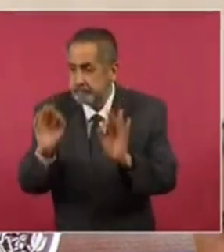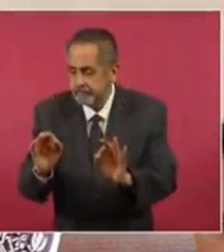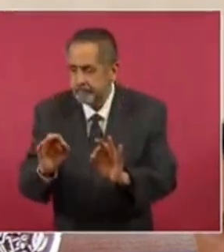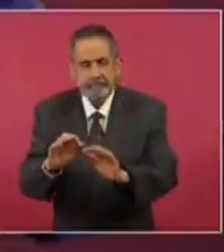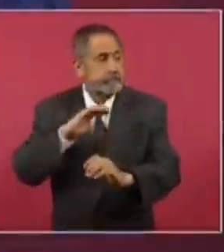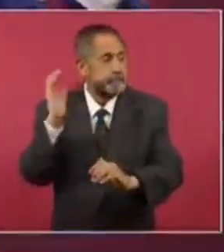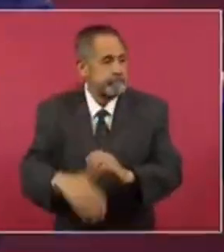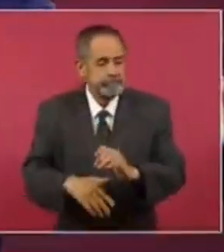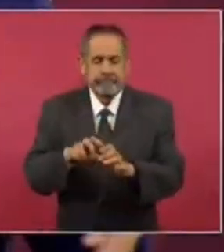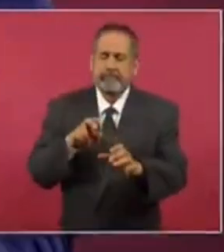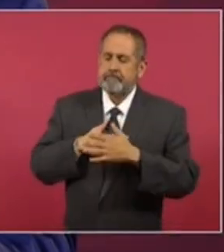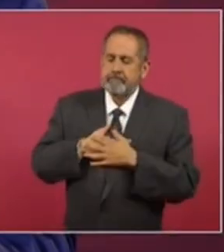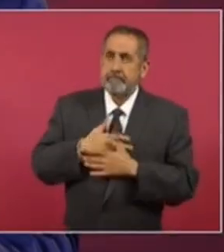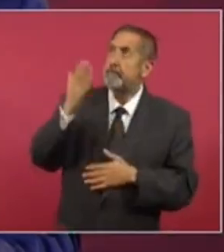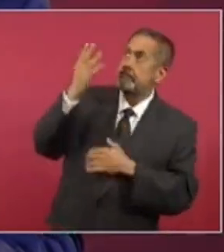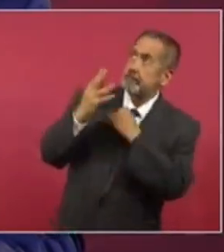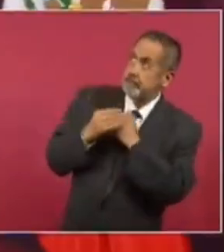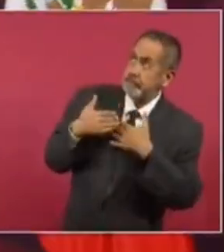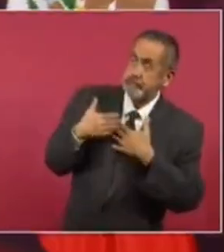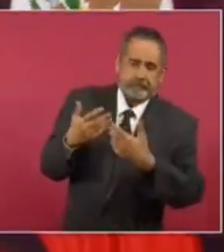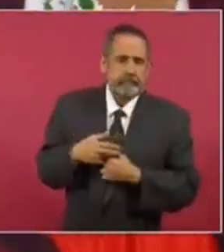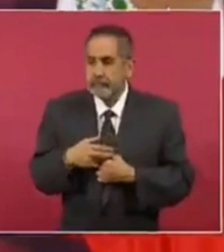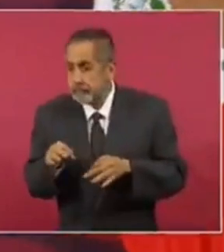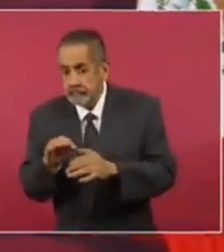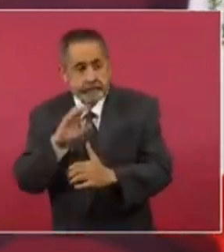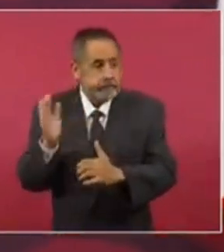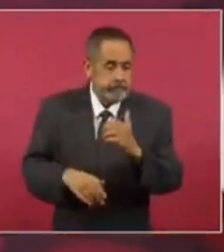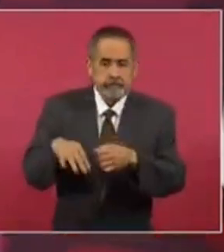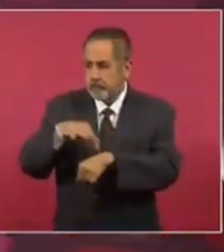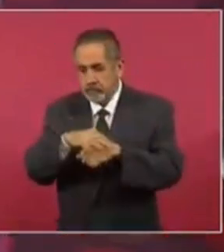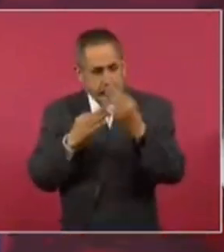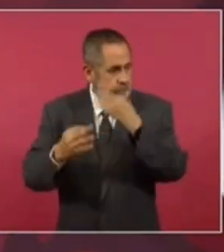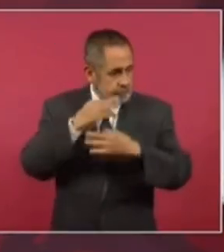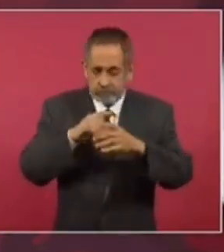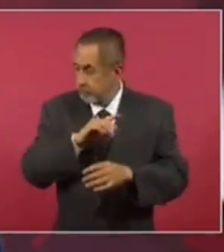voy a retirar, desde luego, si me lo permite el creador y la ciencia y la